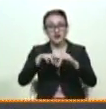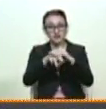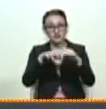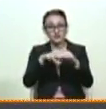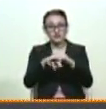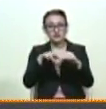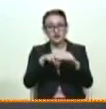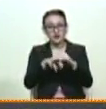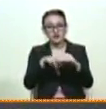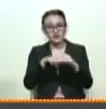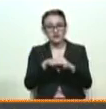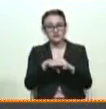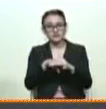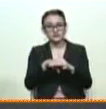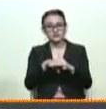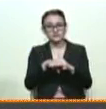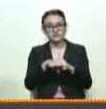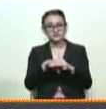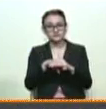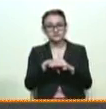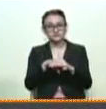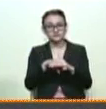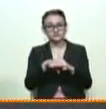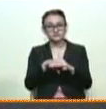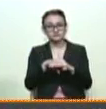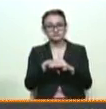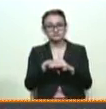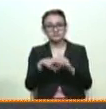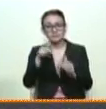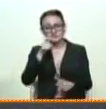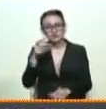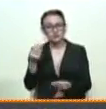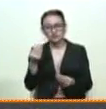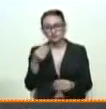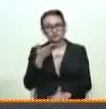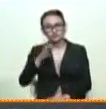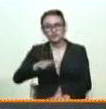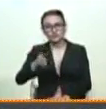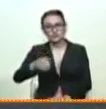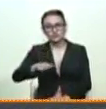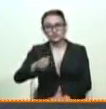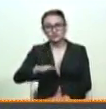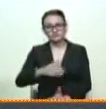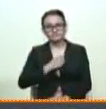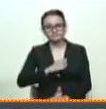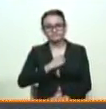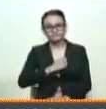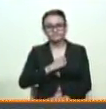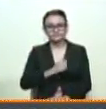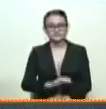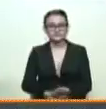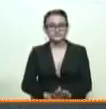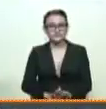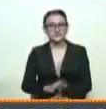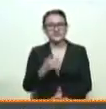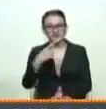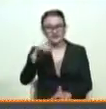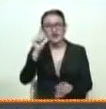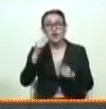refugiados cruzando el Mediterráneo han perecido igualmente. Bueno, eso es solamente